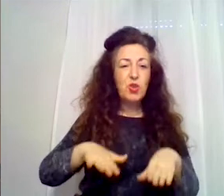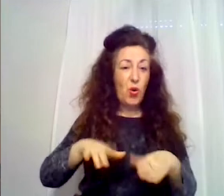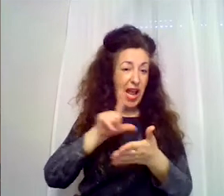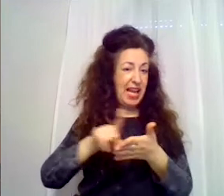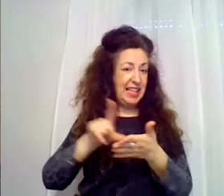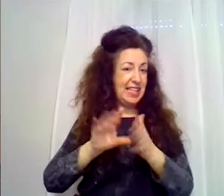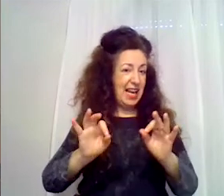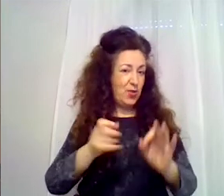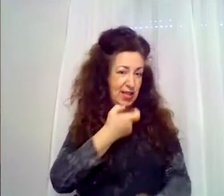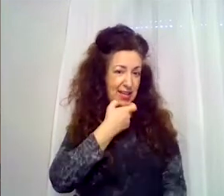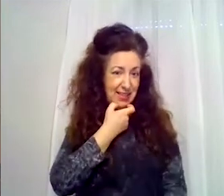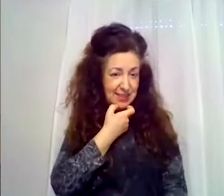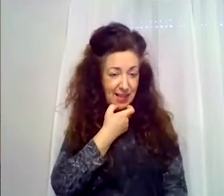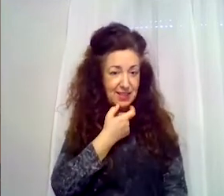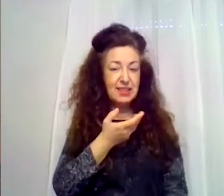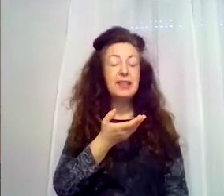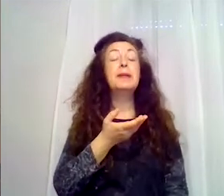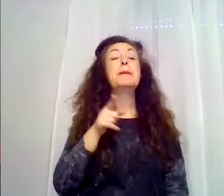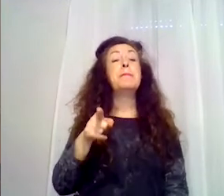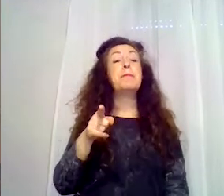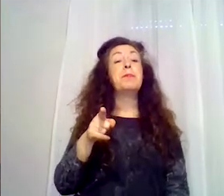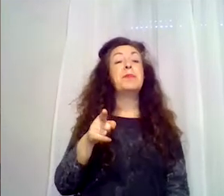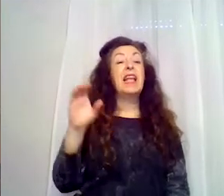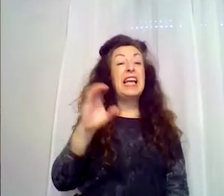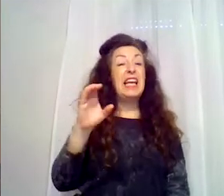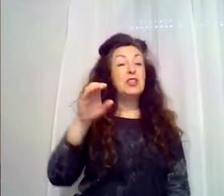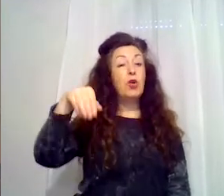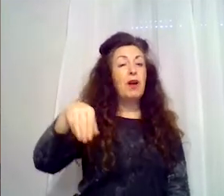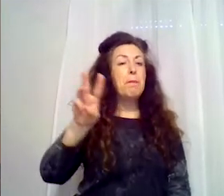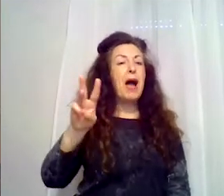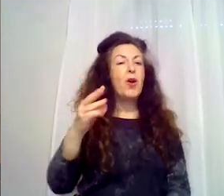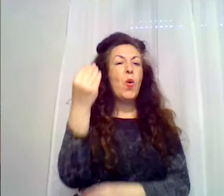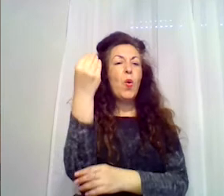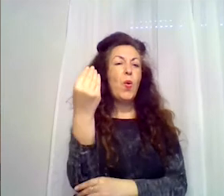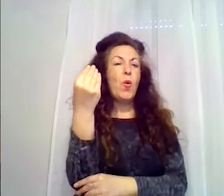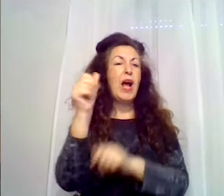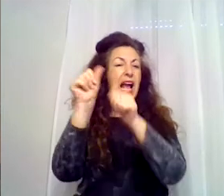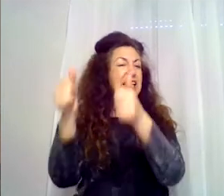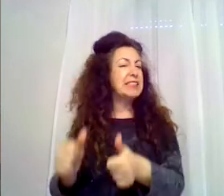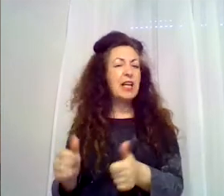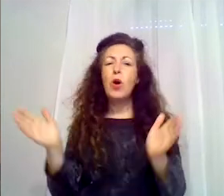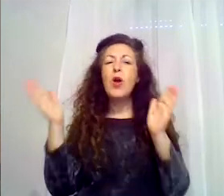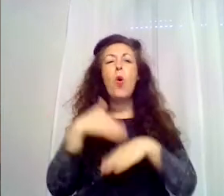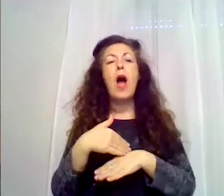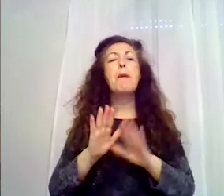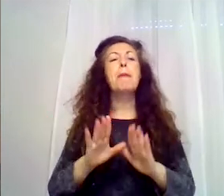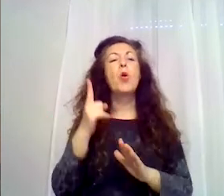científica está más que aceptado y más que aprobado, ¿no? Y yo creo que la mejor evidencia que podemos tener de